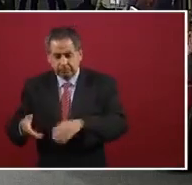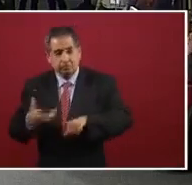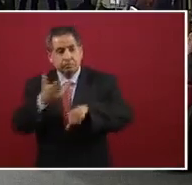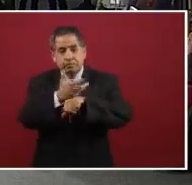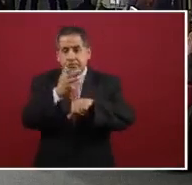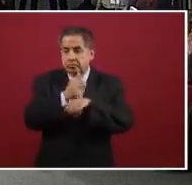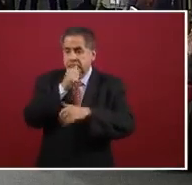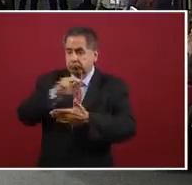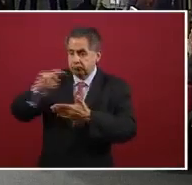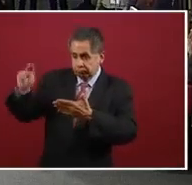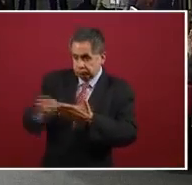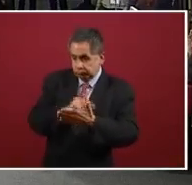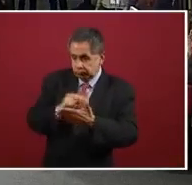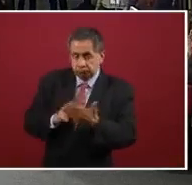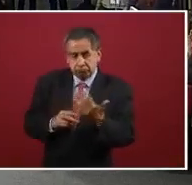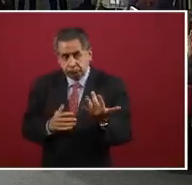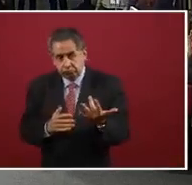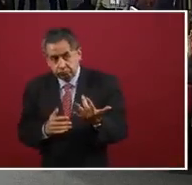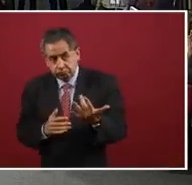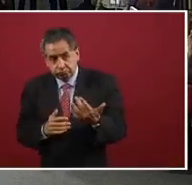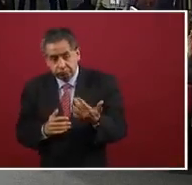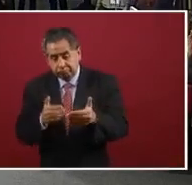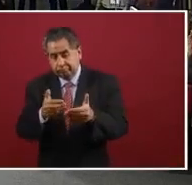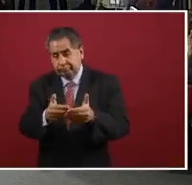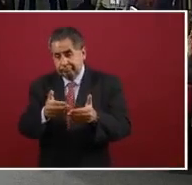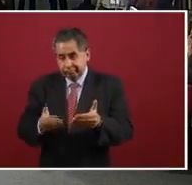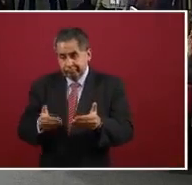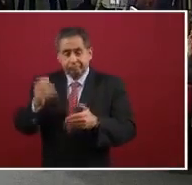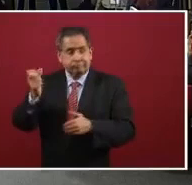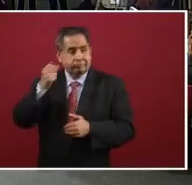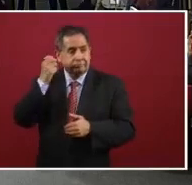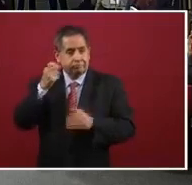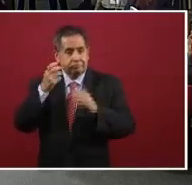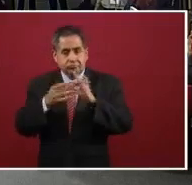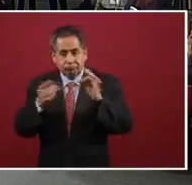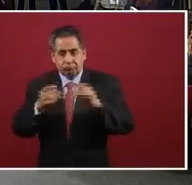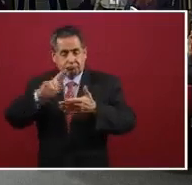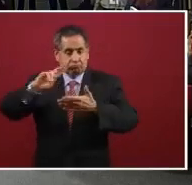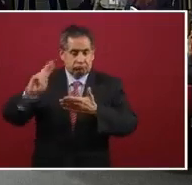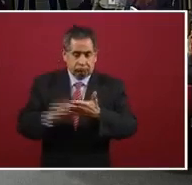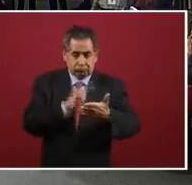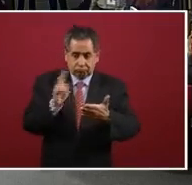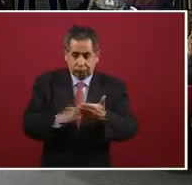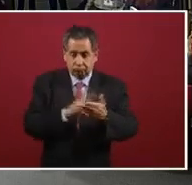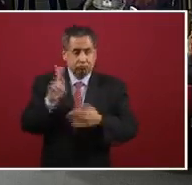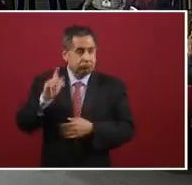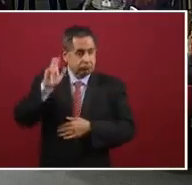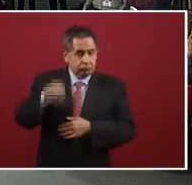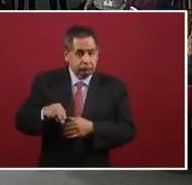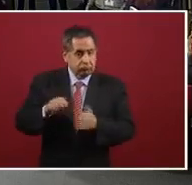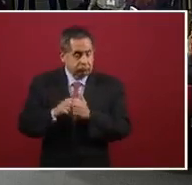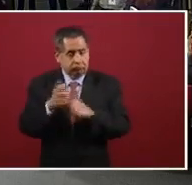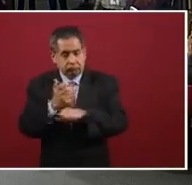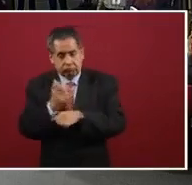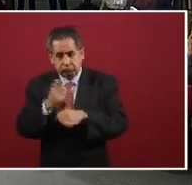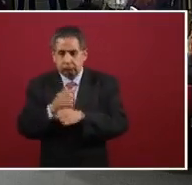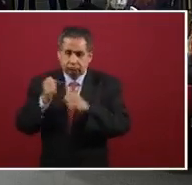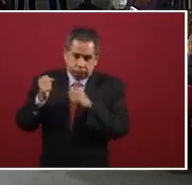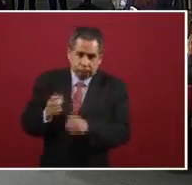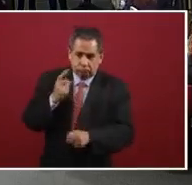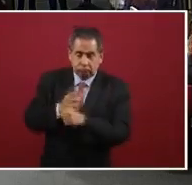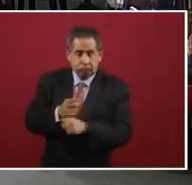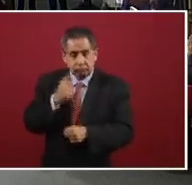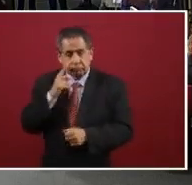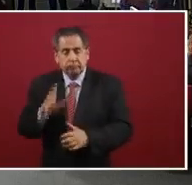no lo firma. ¿Esperarían que antes de que se realice esta conferencia de donantes esté firmado este plan por Estados Unidos para garantizar este monto que